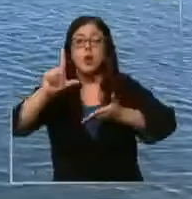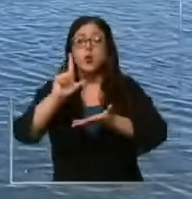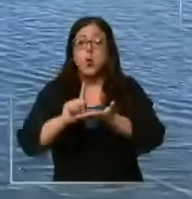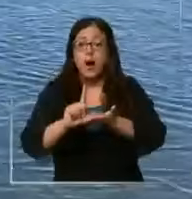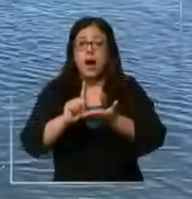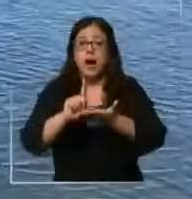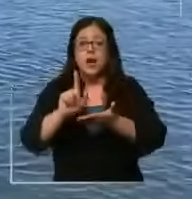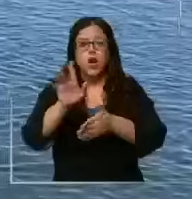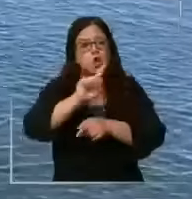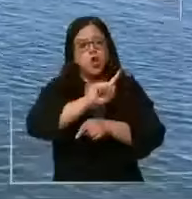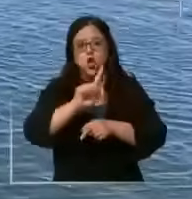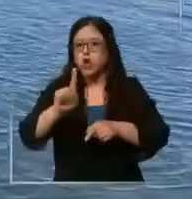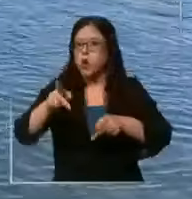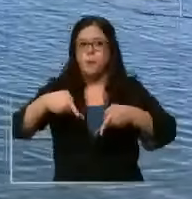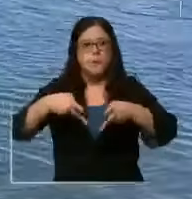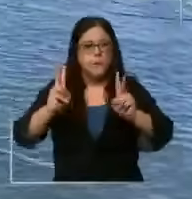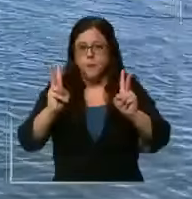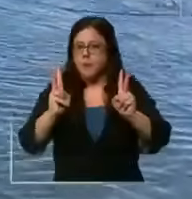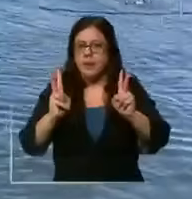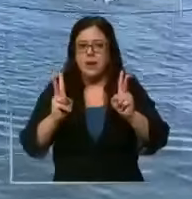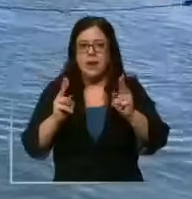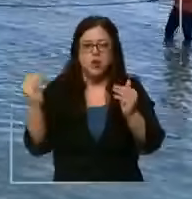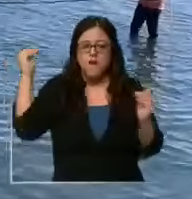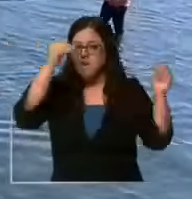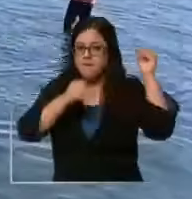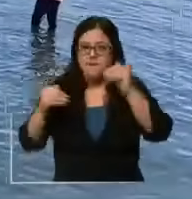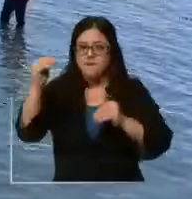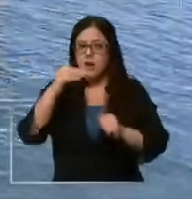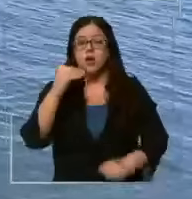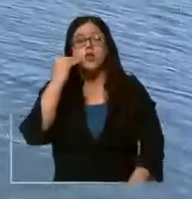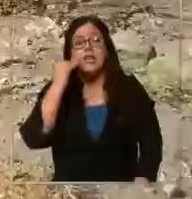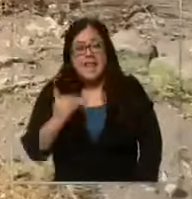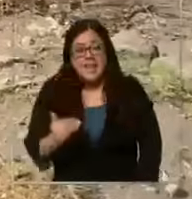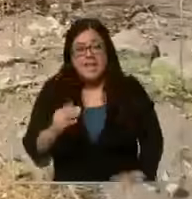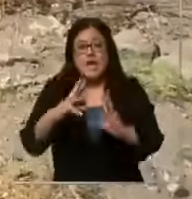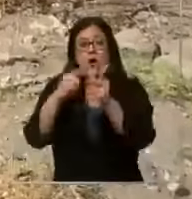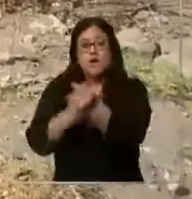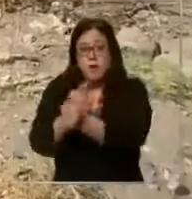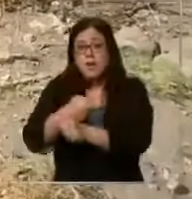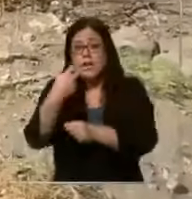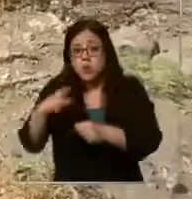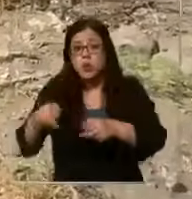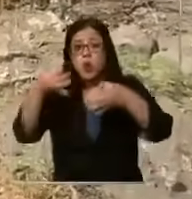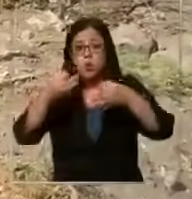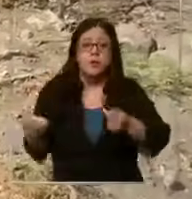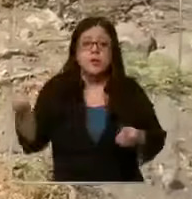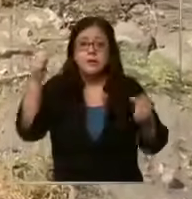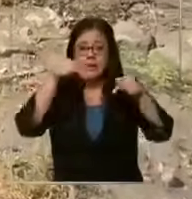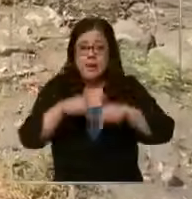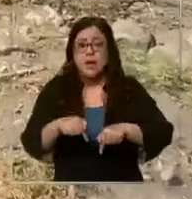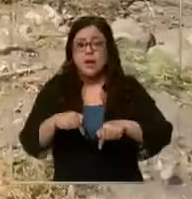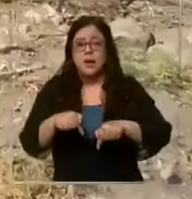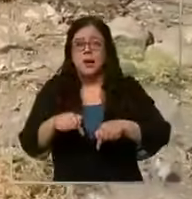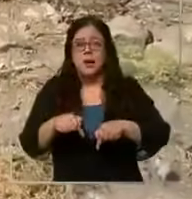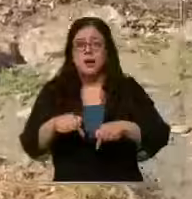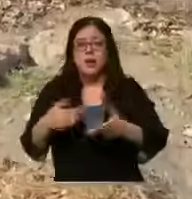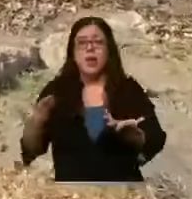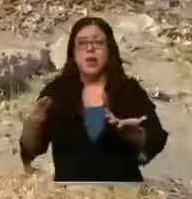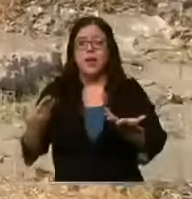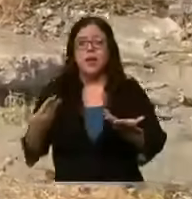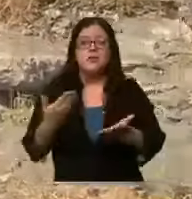no autorizada para el baño. La niña vino con su familia a pasar un rato acá porque le llegó